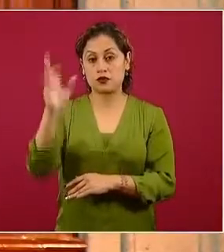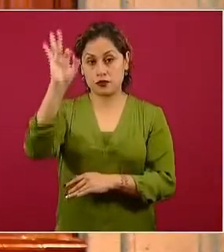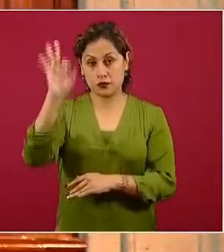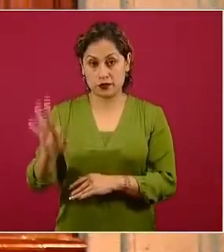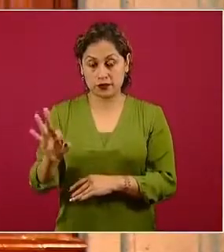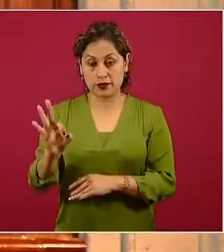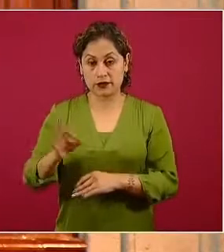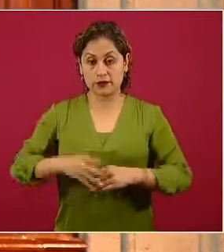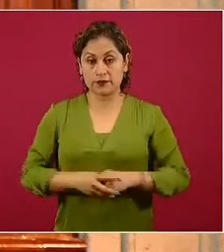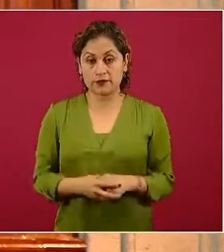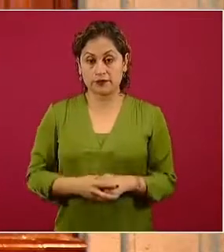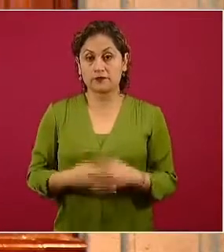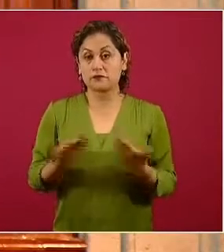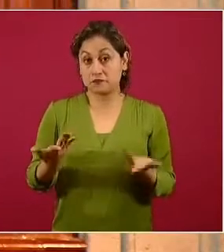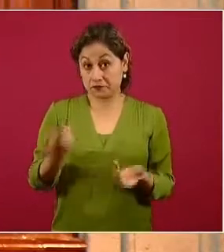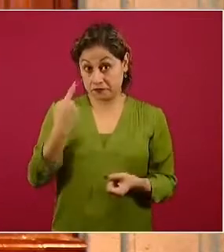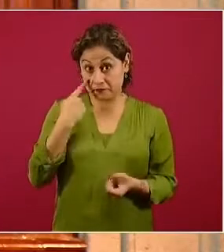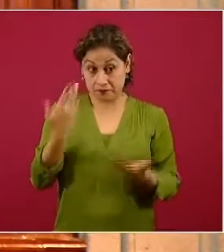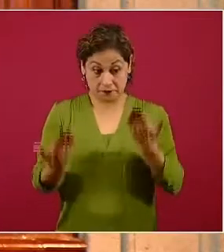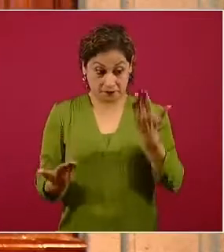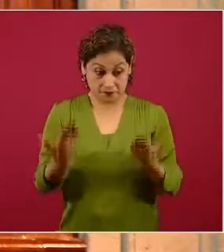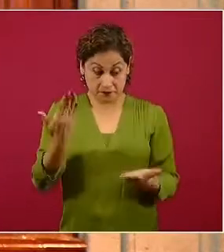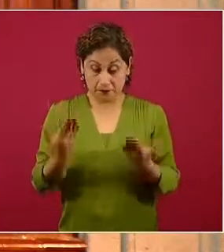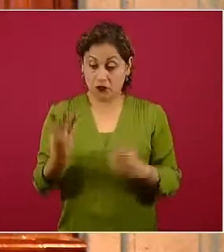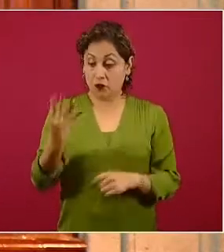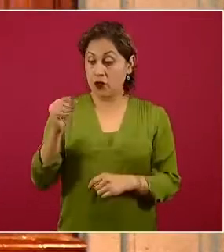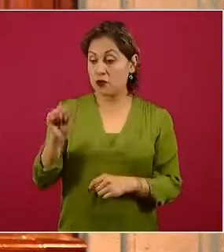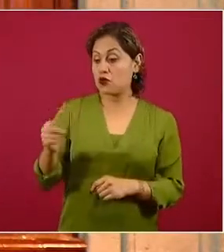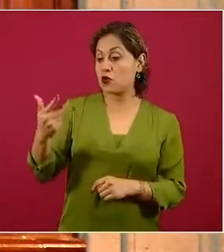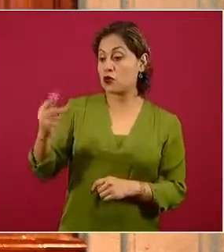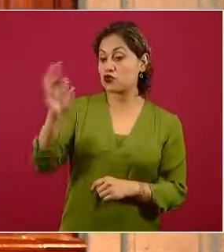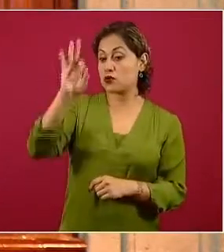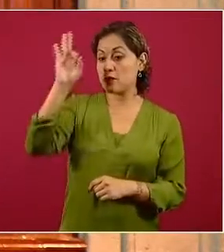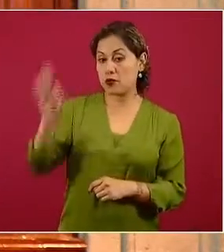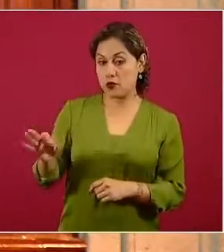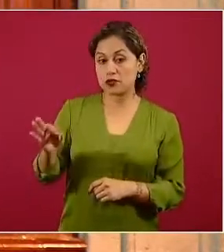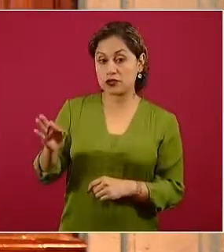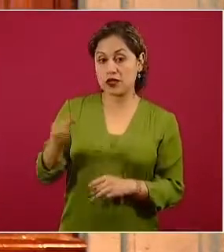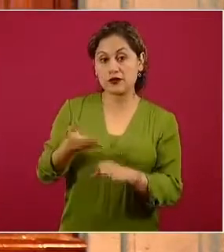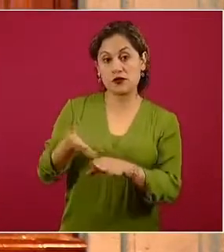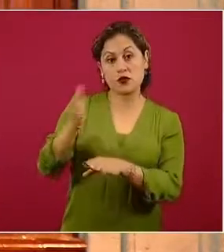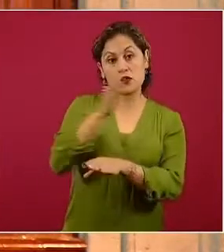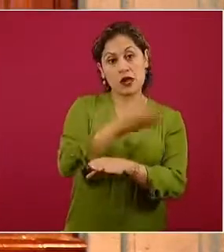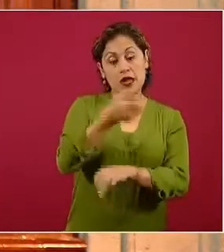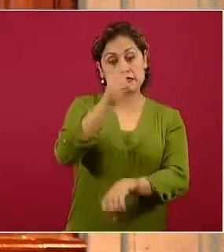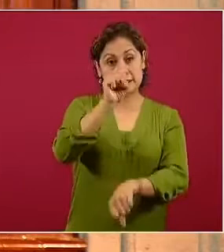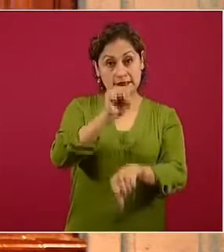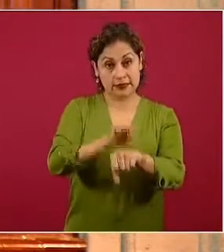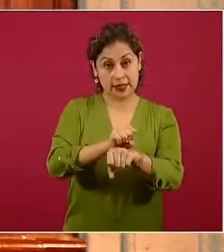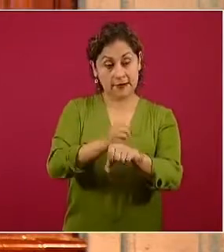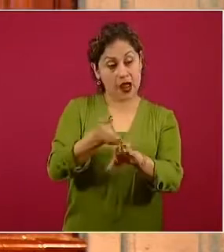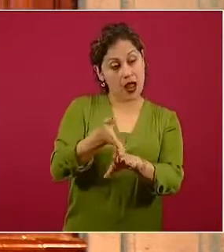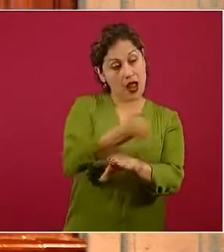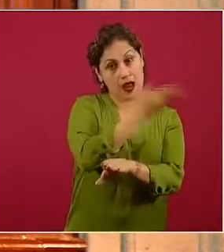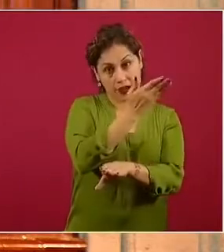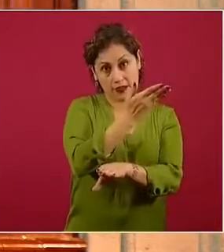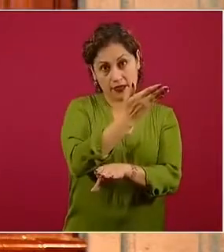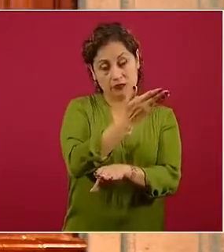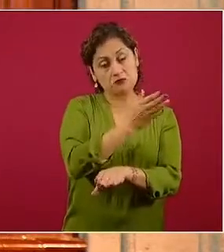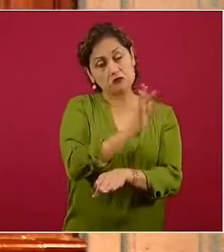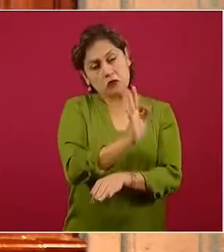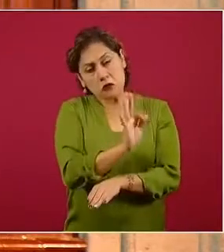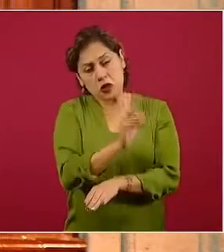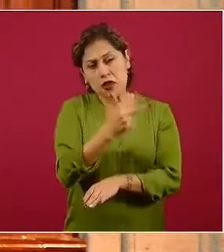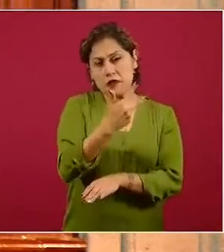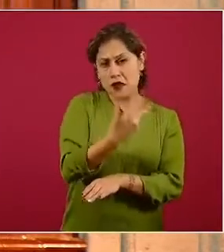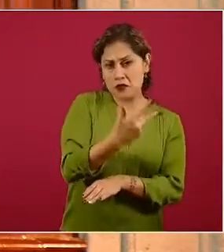4.8%. Cuando comparamos este 4.8% en relación al cambio que tuvimos en las semanas previas, es decir, entre la